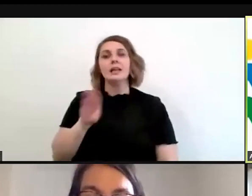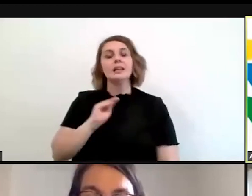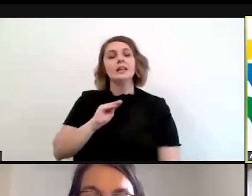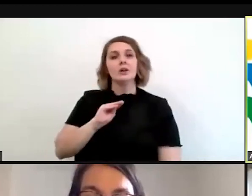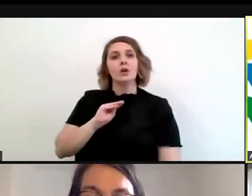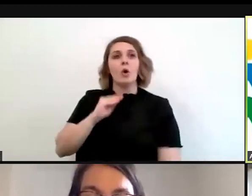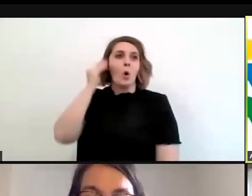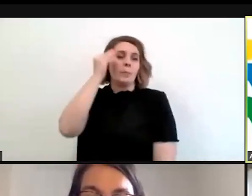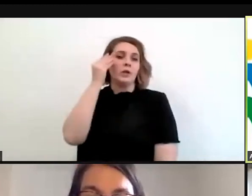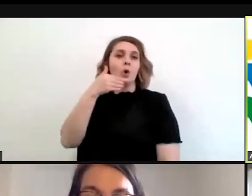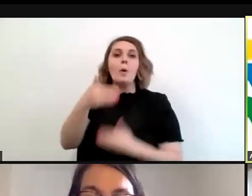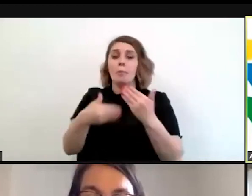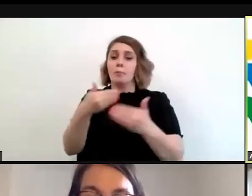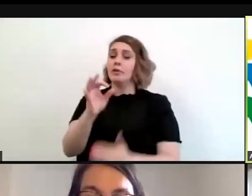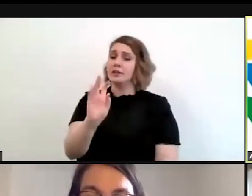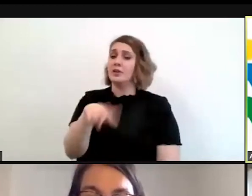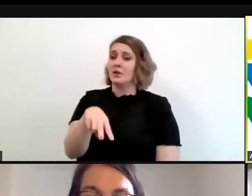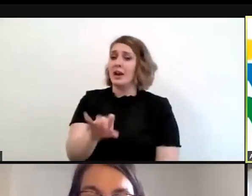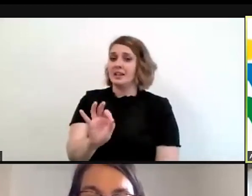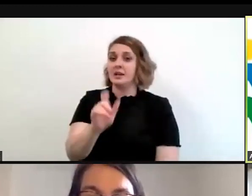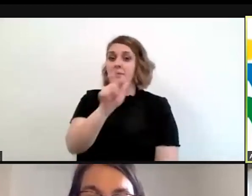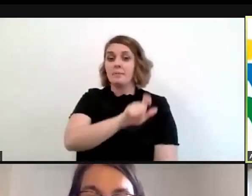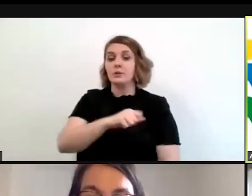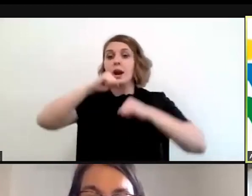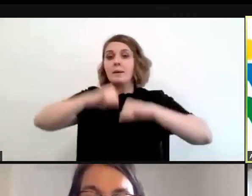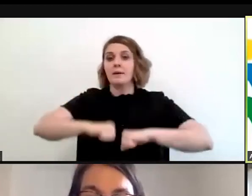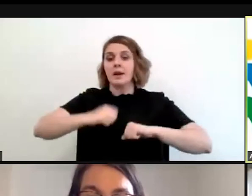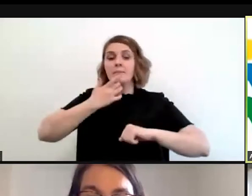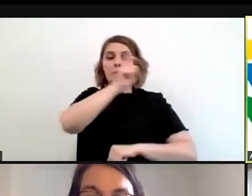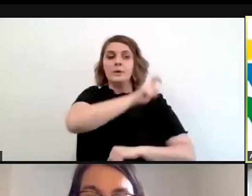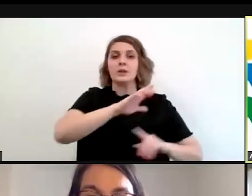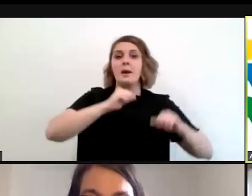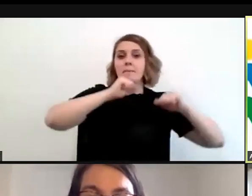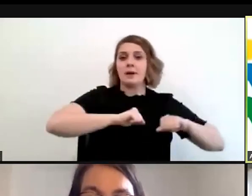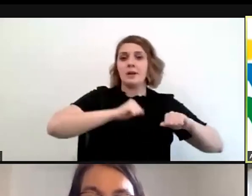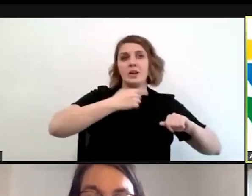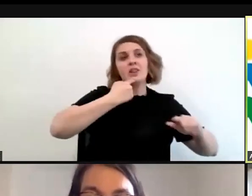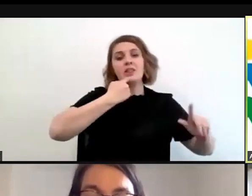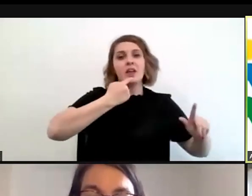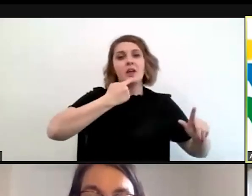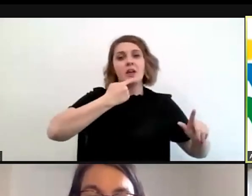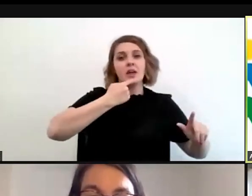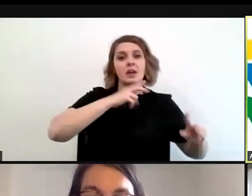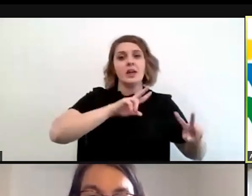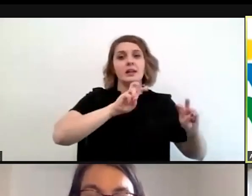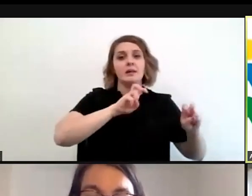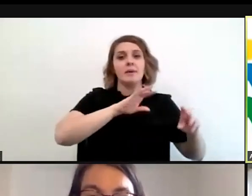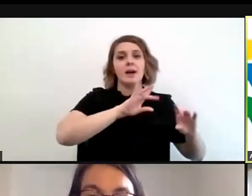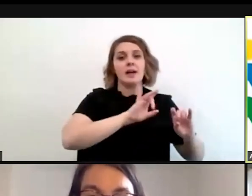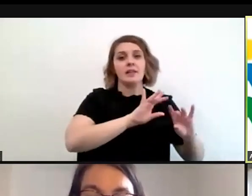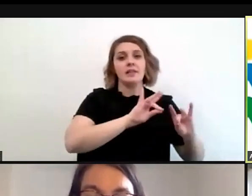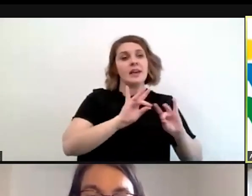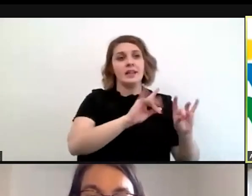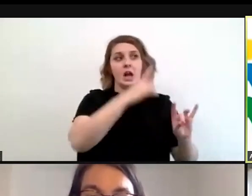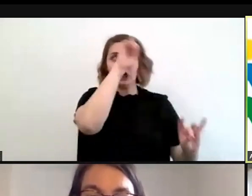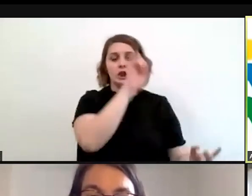un proceso, ¿no? Hay muchos mayores, o sea, al identificar a los mayores con que no saben temas digitales,